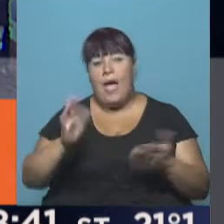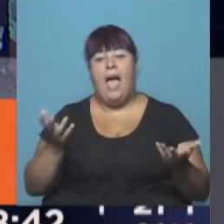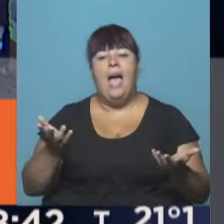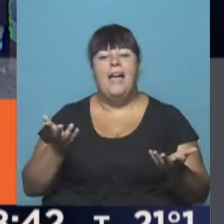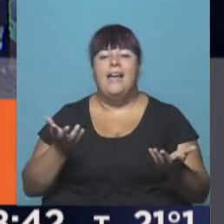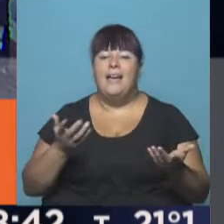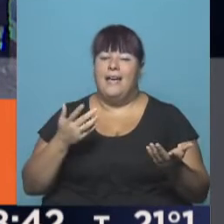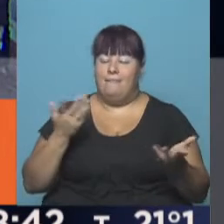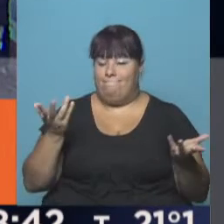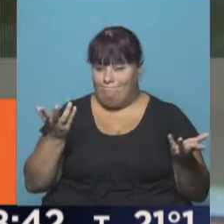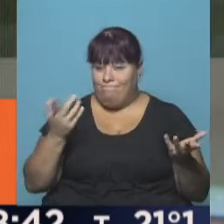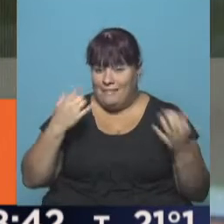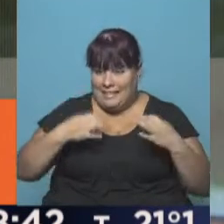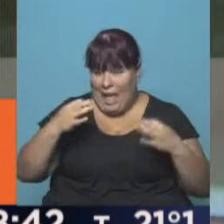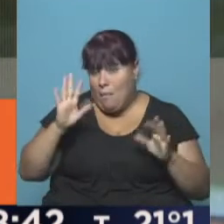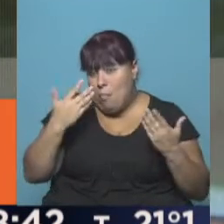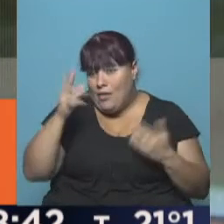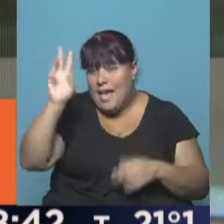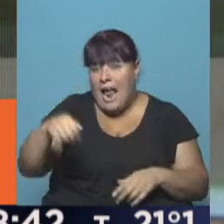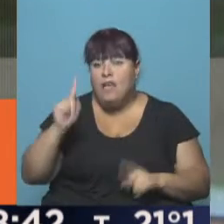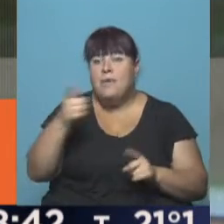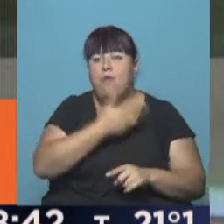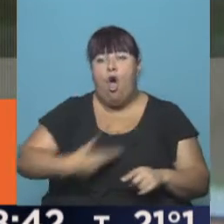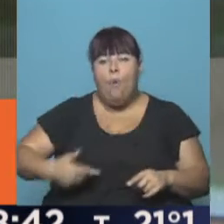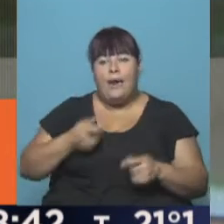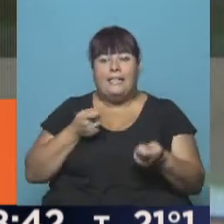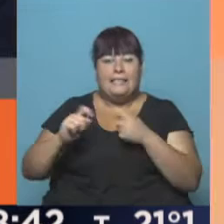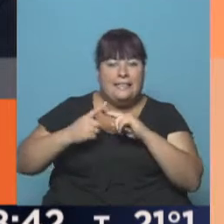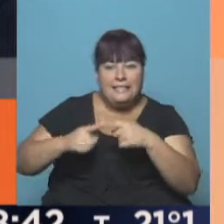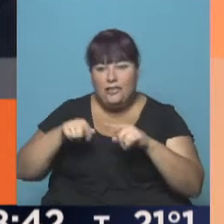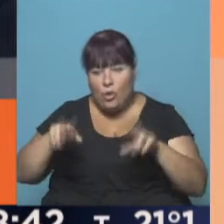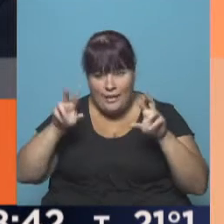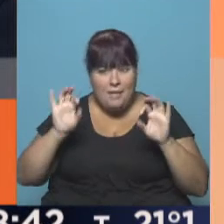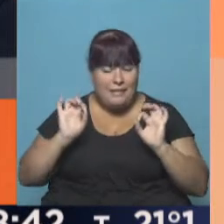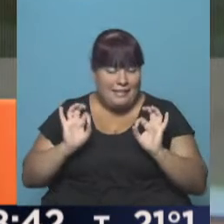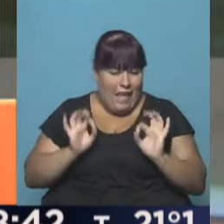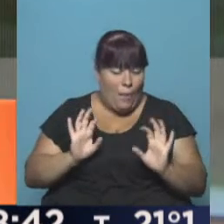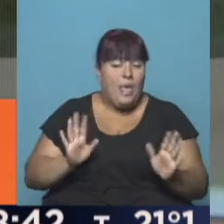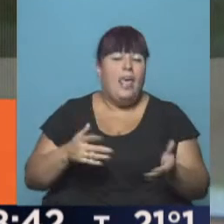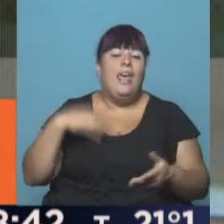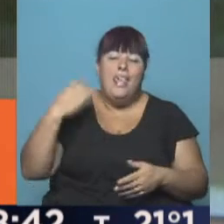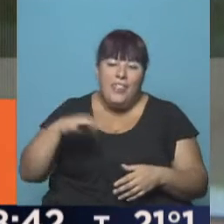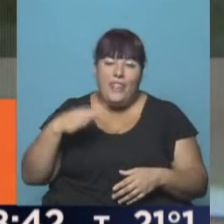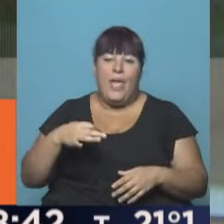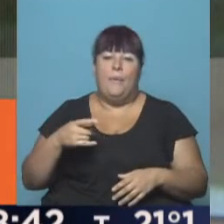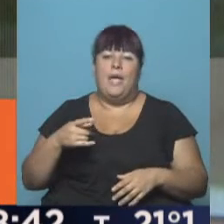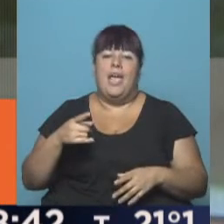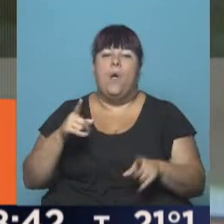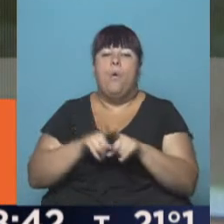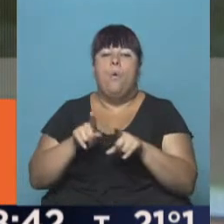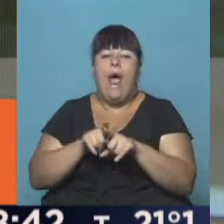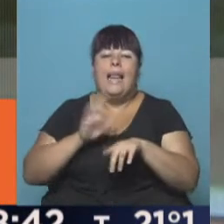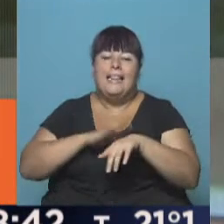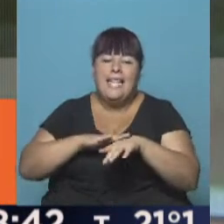que quizás sea muy razonable porque los mismos gobernadores pujan por esto y está claro debería haber habido un